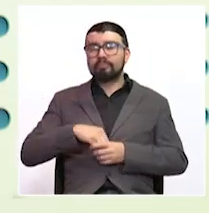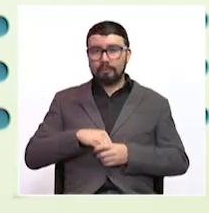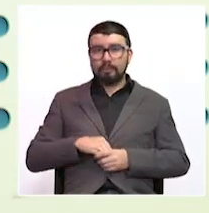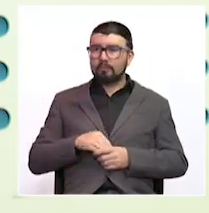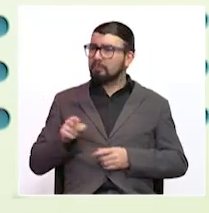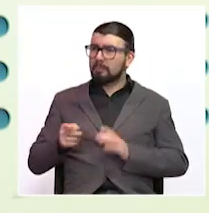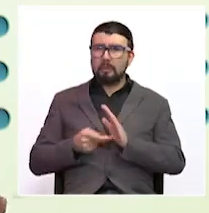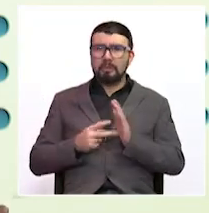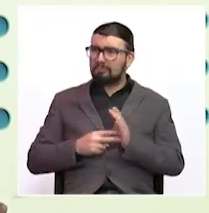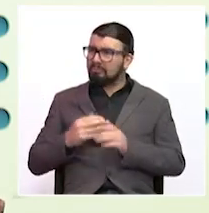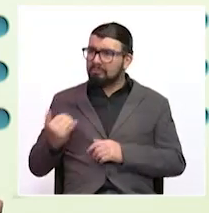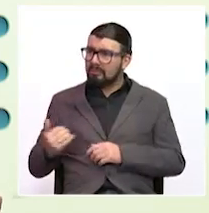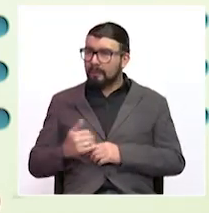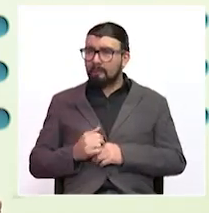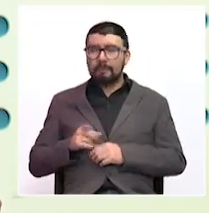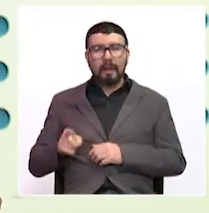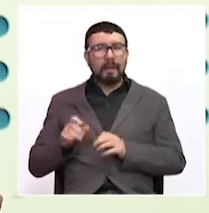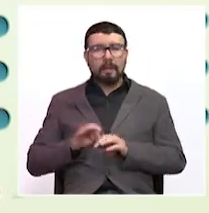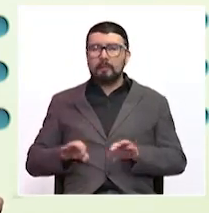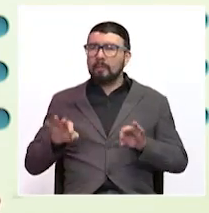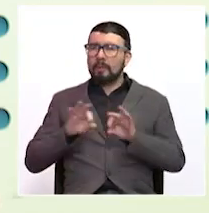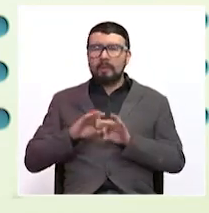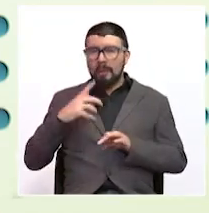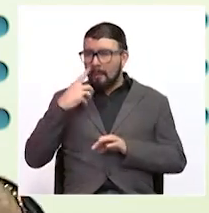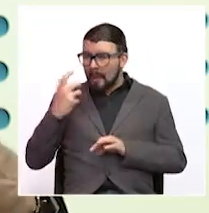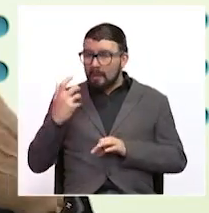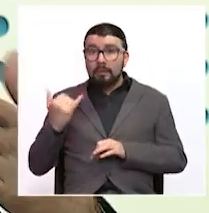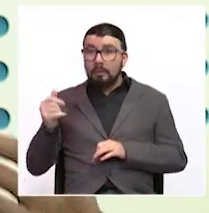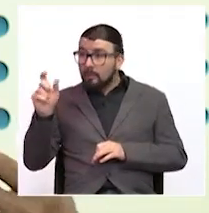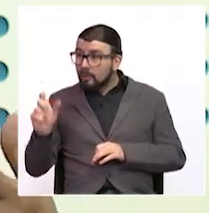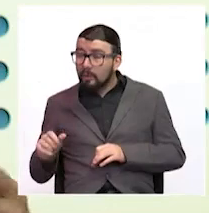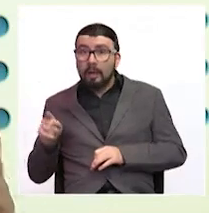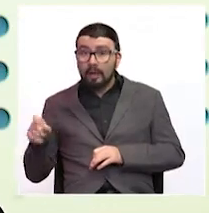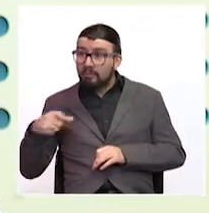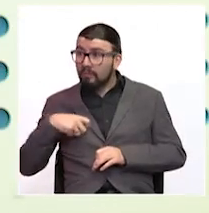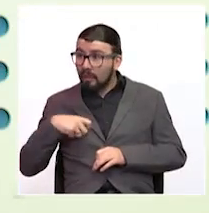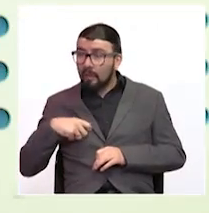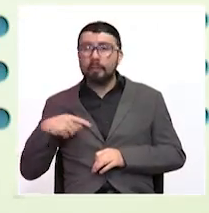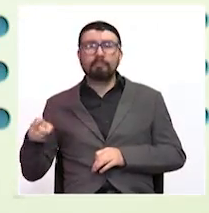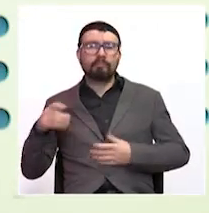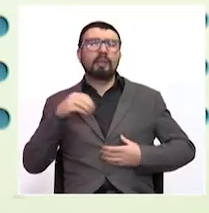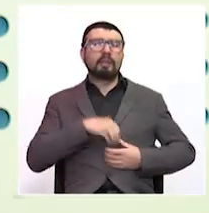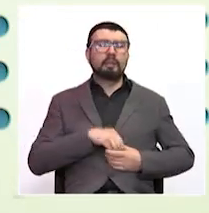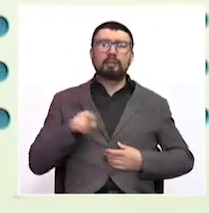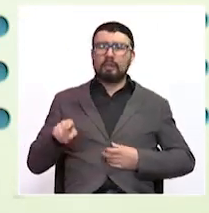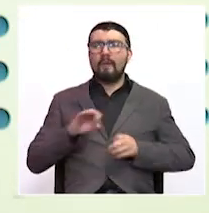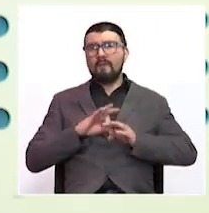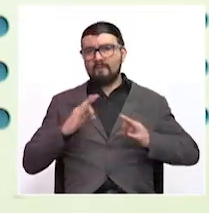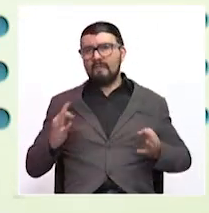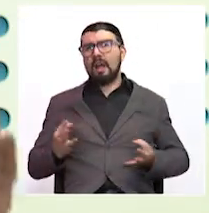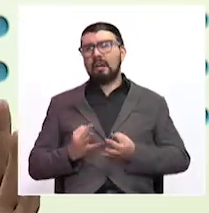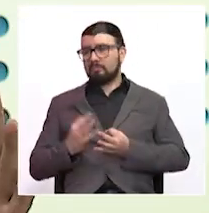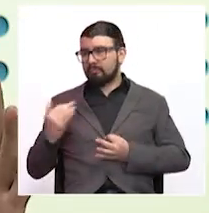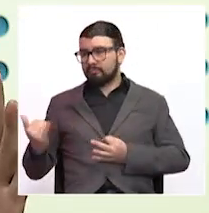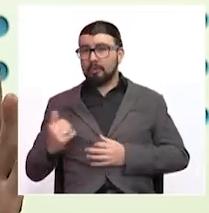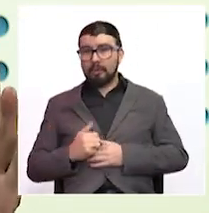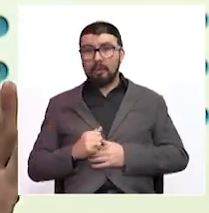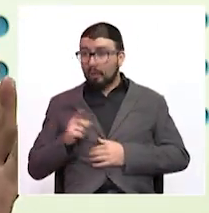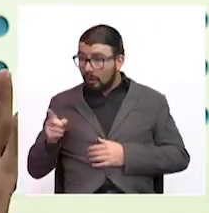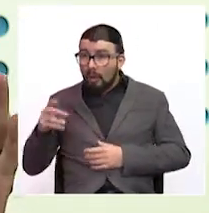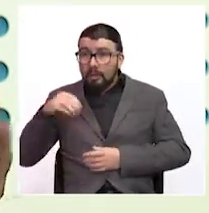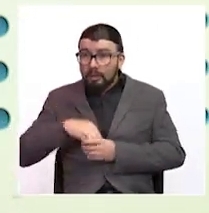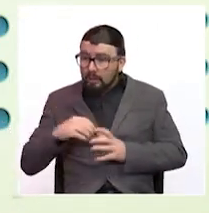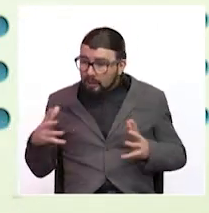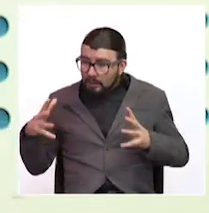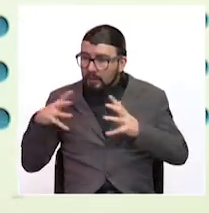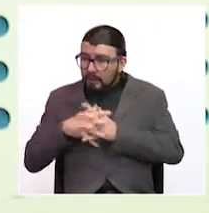sea lo más importante que el ser humano pueda tener es su entorno familiar su familia y el estar integrados con ellos